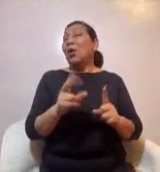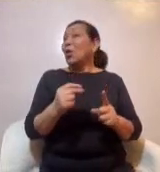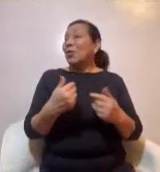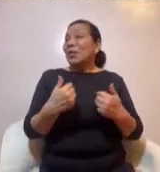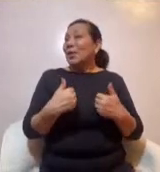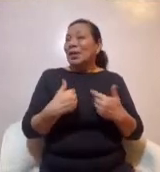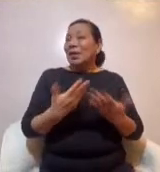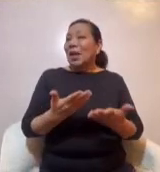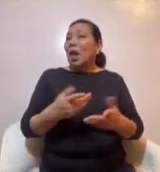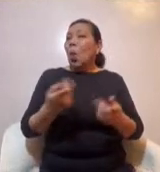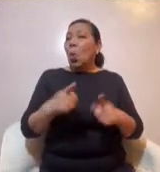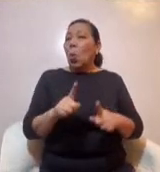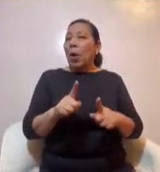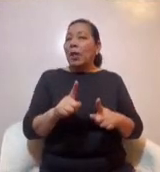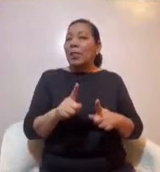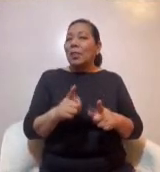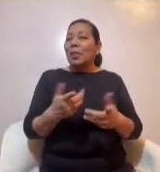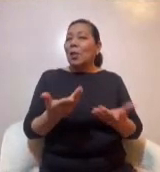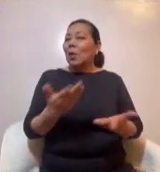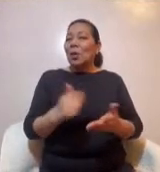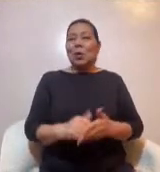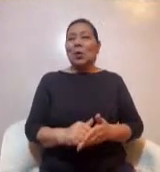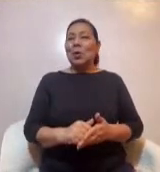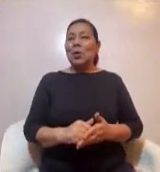mí me parece que no se tiene en cuenta a la hora